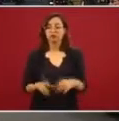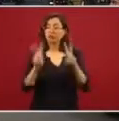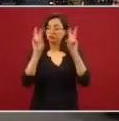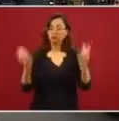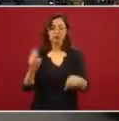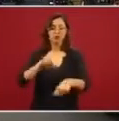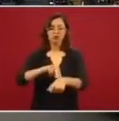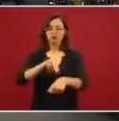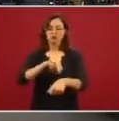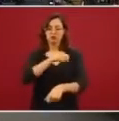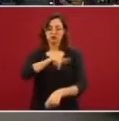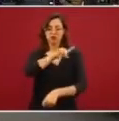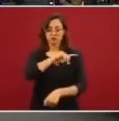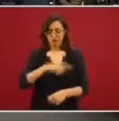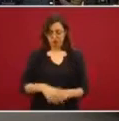tema